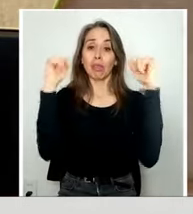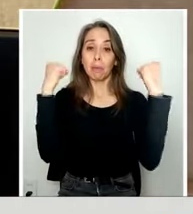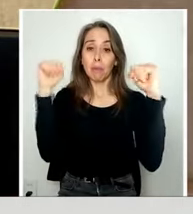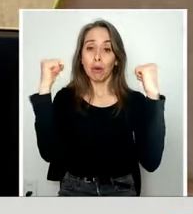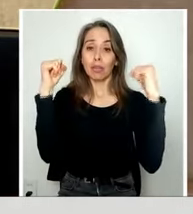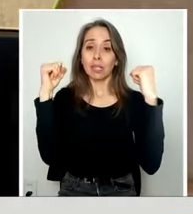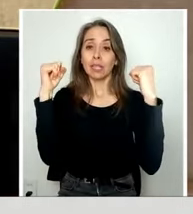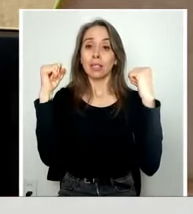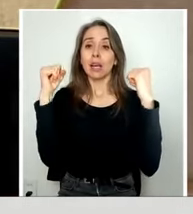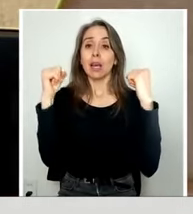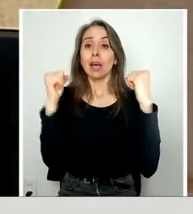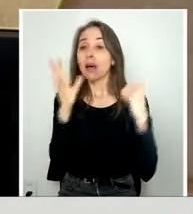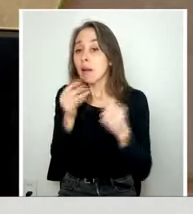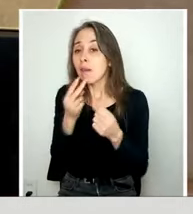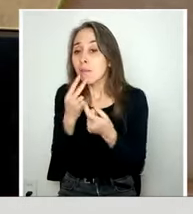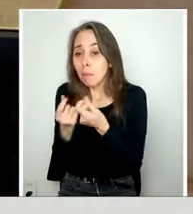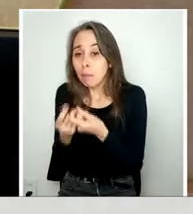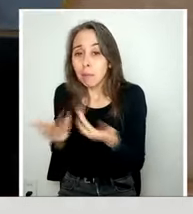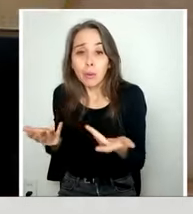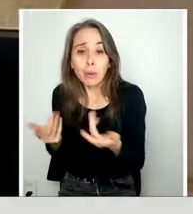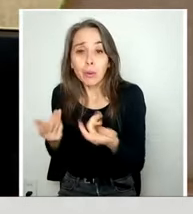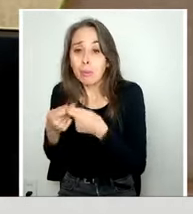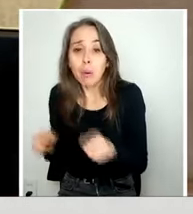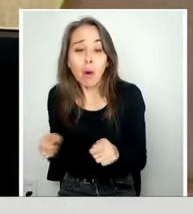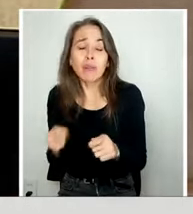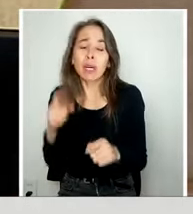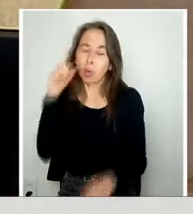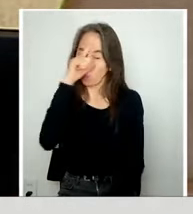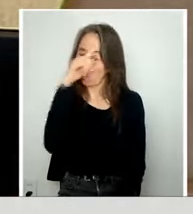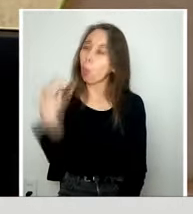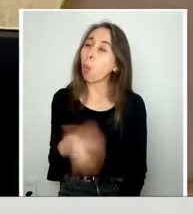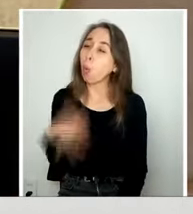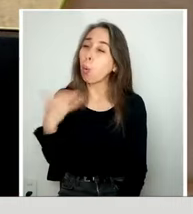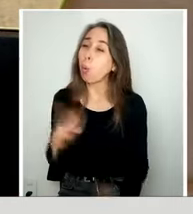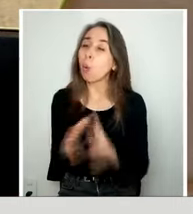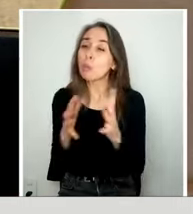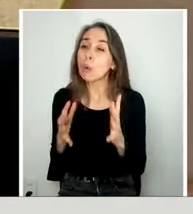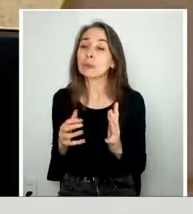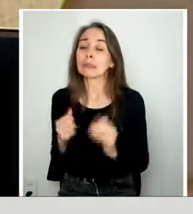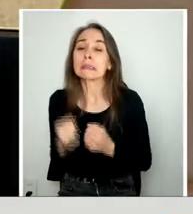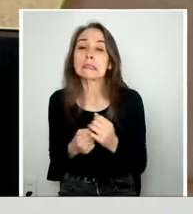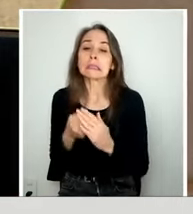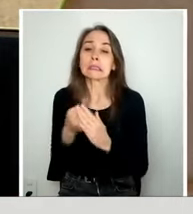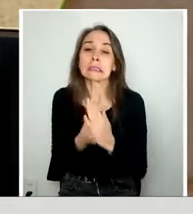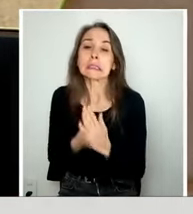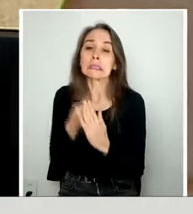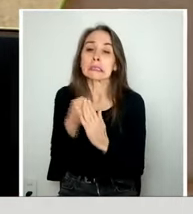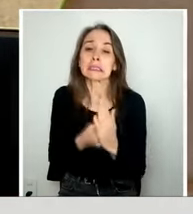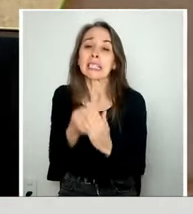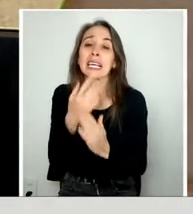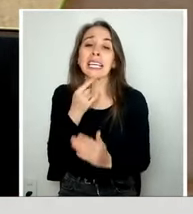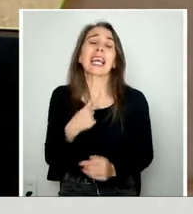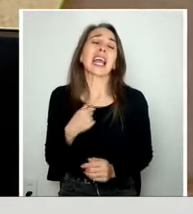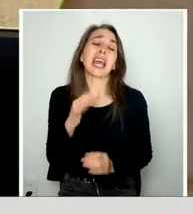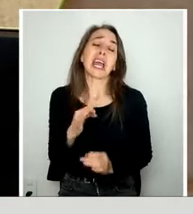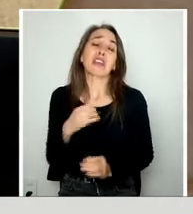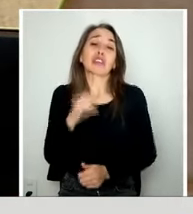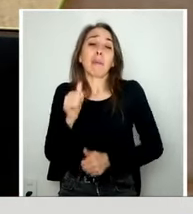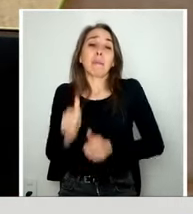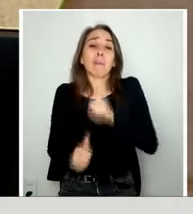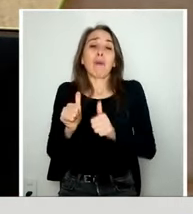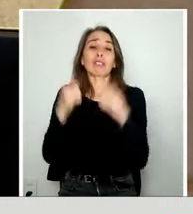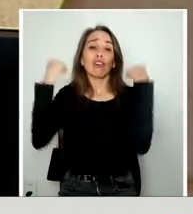sectores más vulnerables les cuesta mucho mucho salir adelante y En definitiva dedicarse profesionalmente a lo que los apasiona